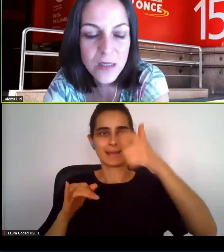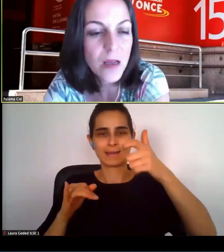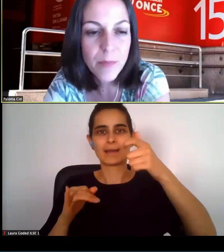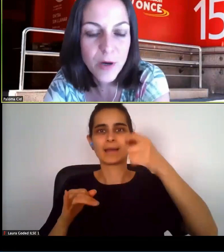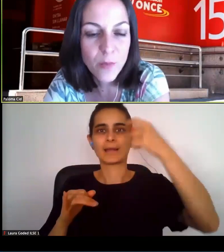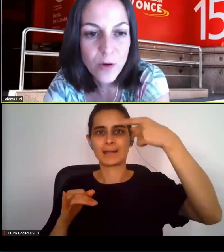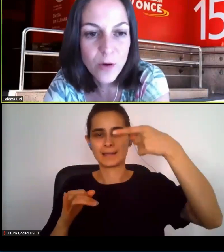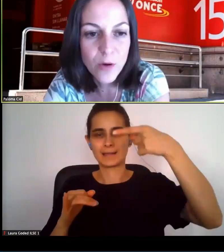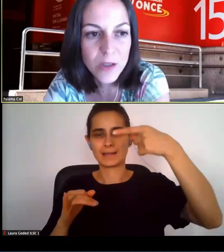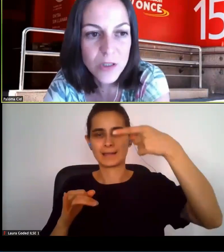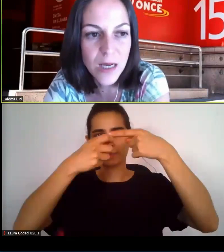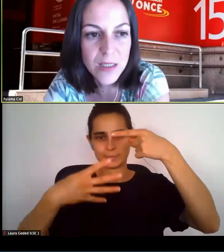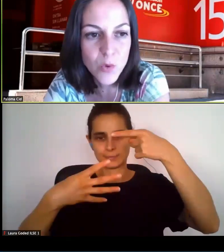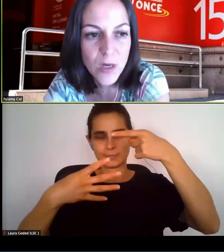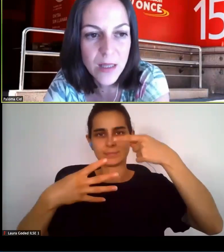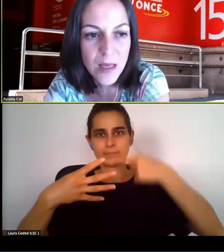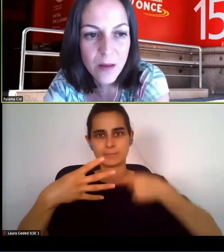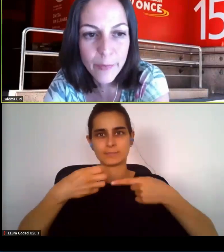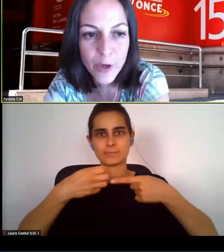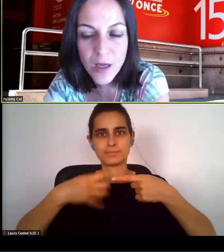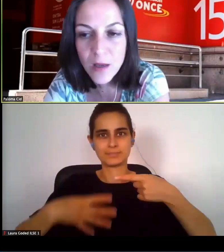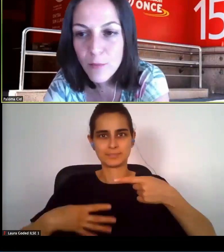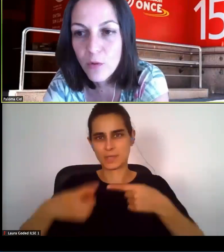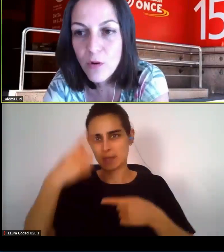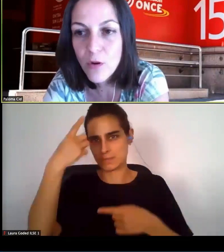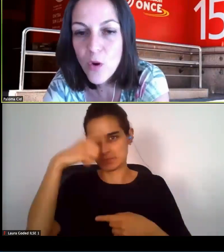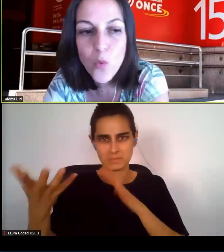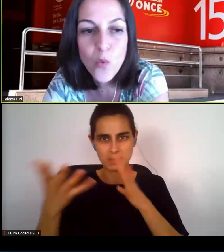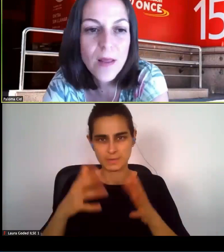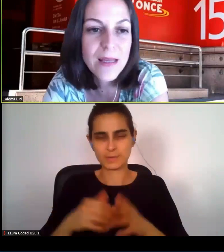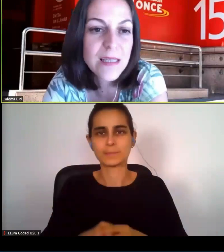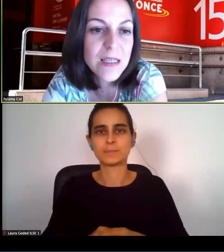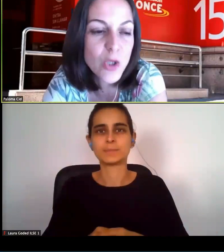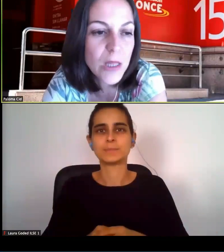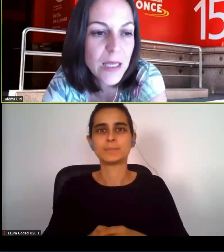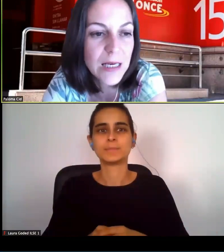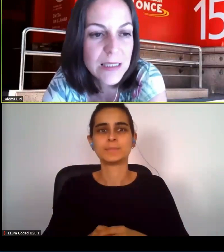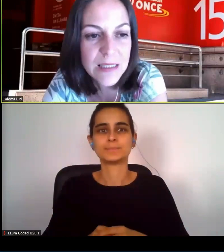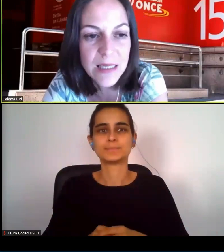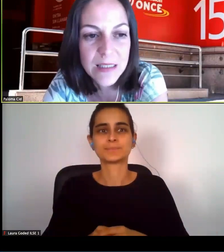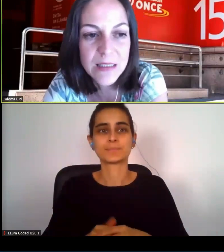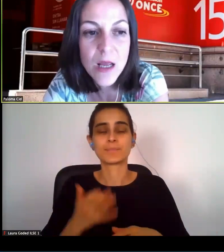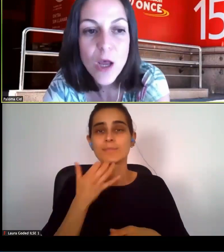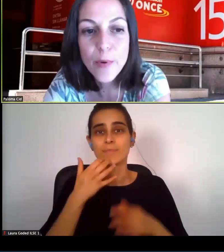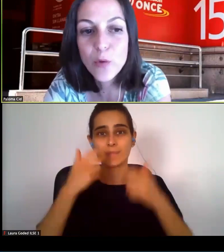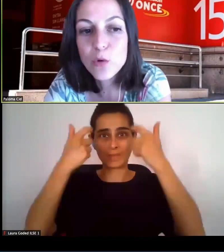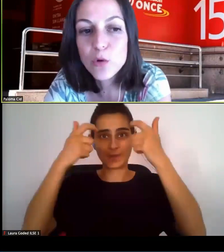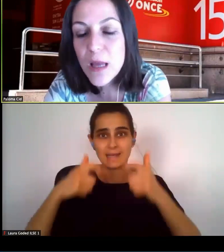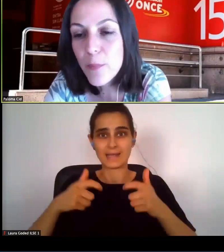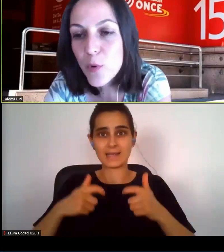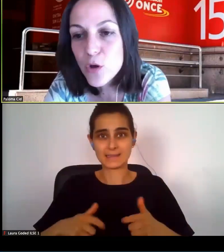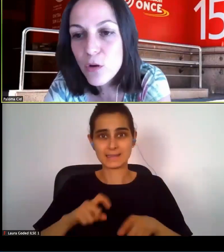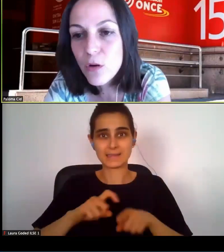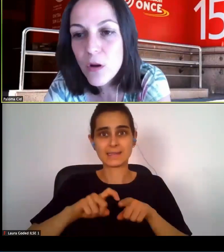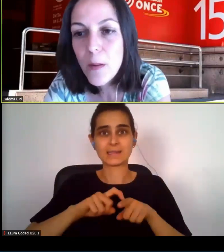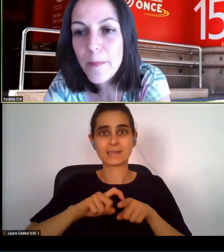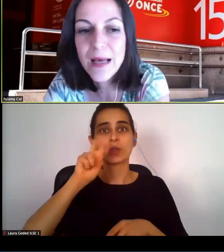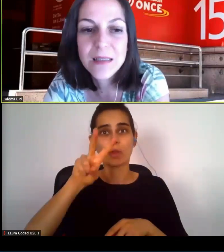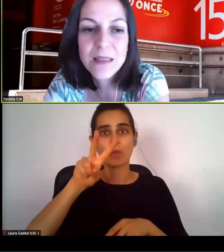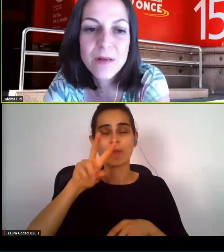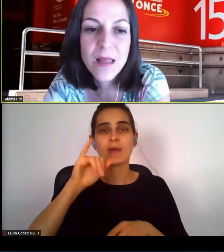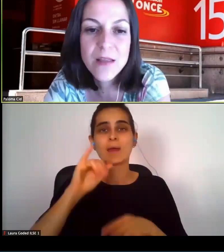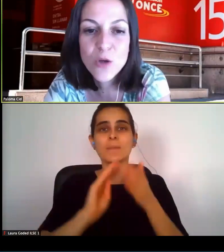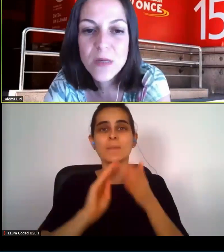divisiones, pero bueno, para que os hagáis una idea. Por ejemplo, una de esas 12 clases es productos de apoyo